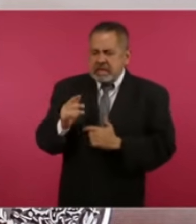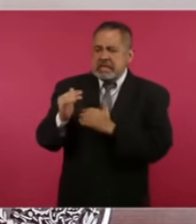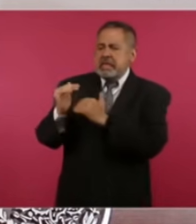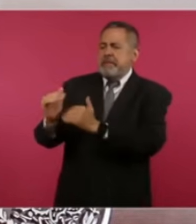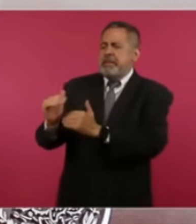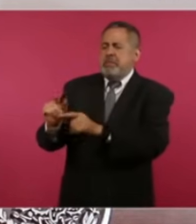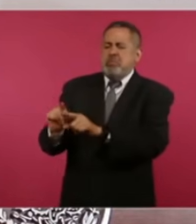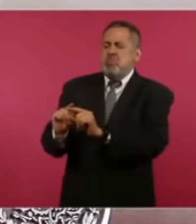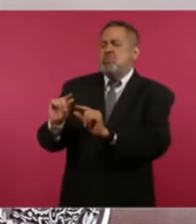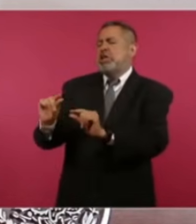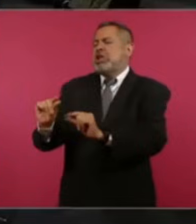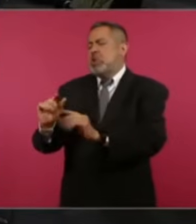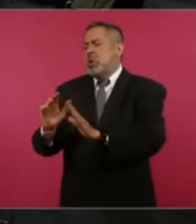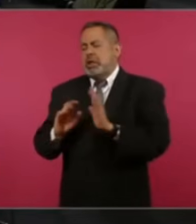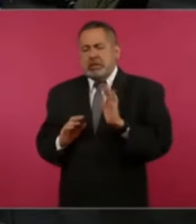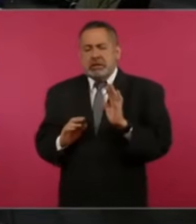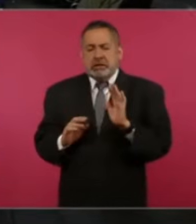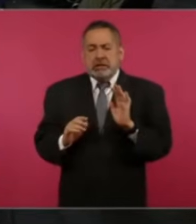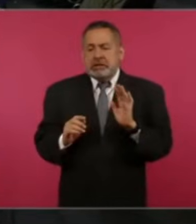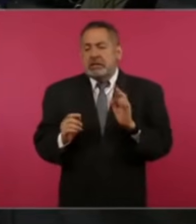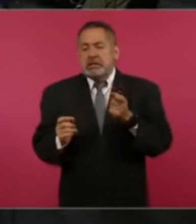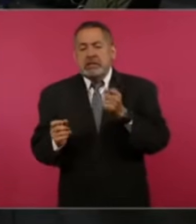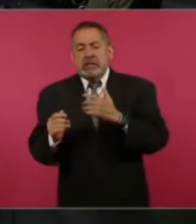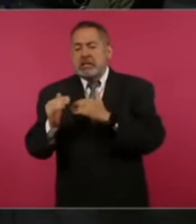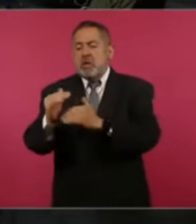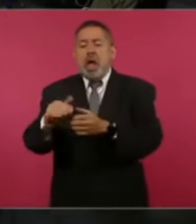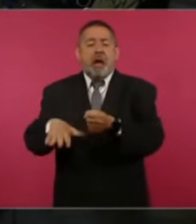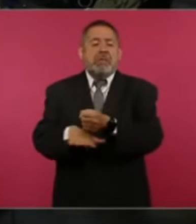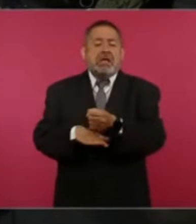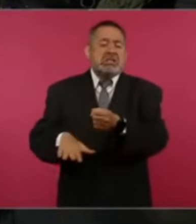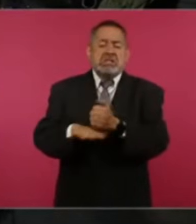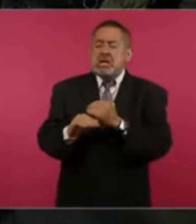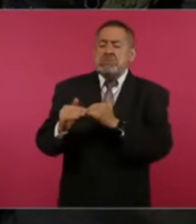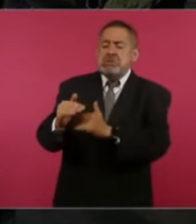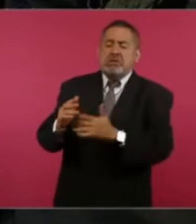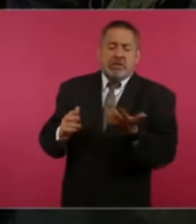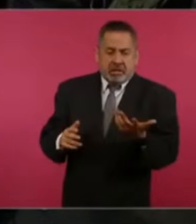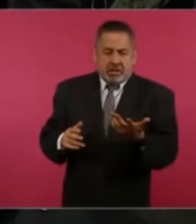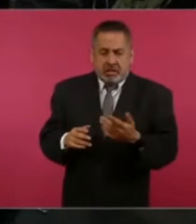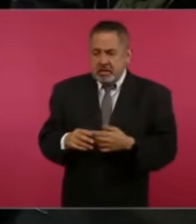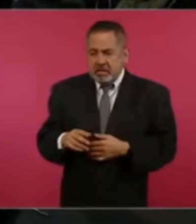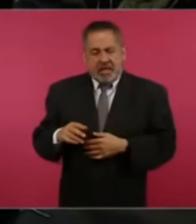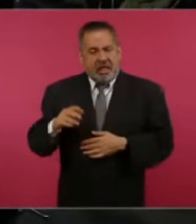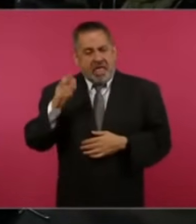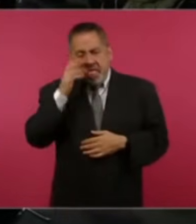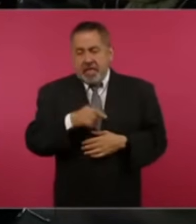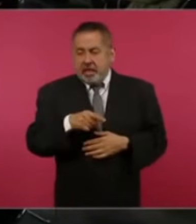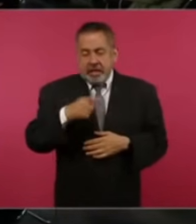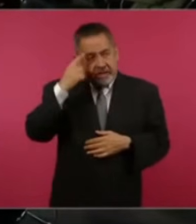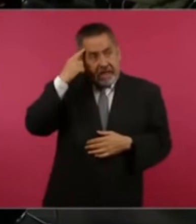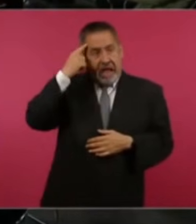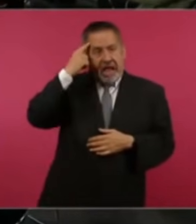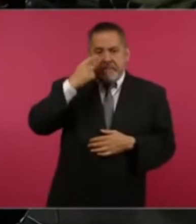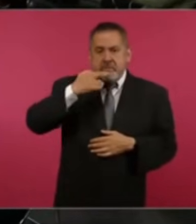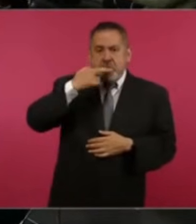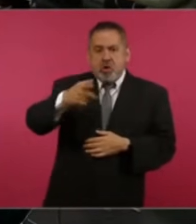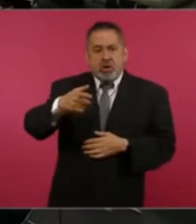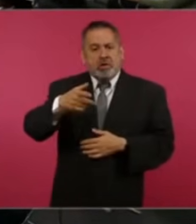limitarla solo a la educación básica. Pusieron al mercado